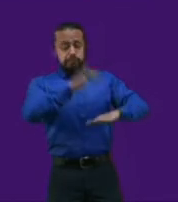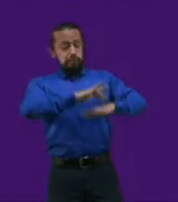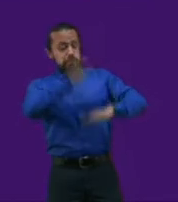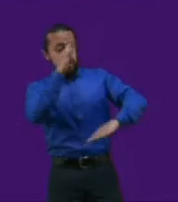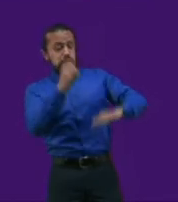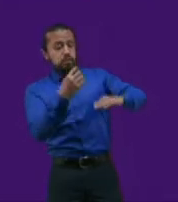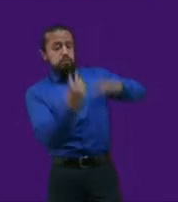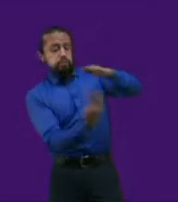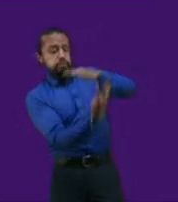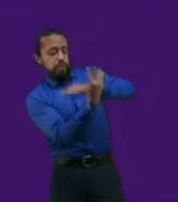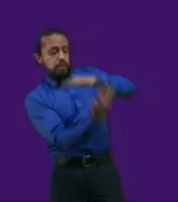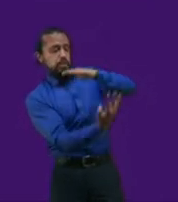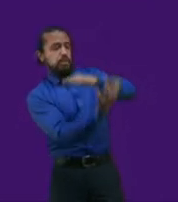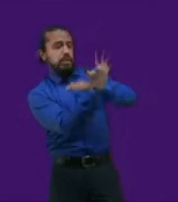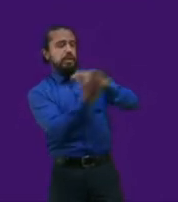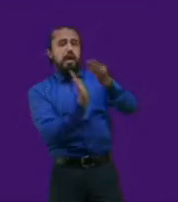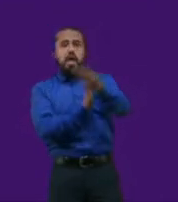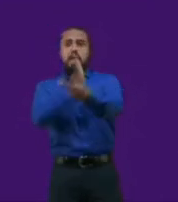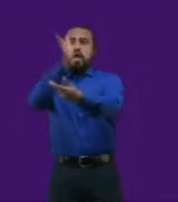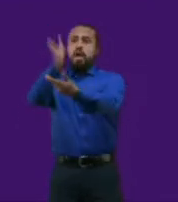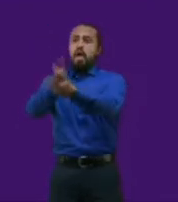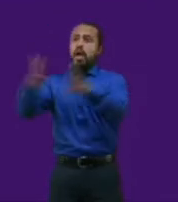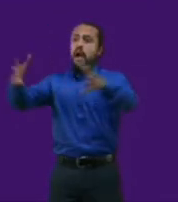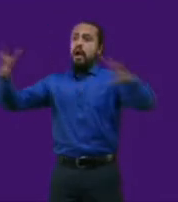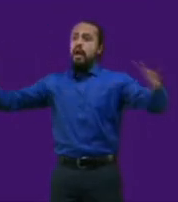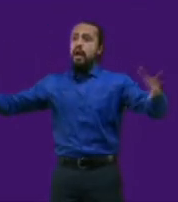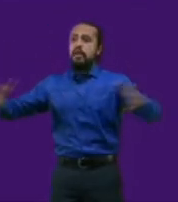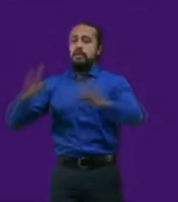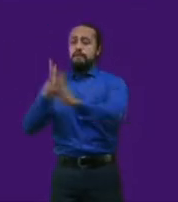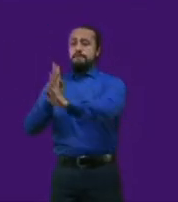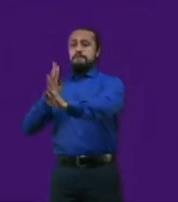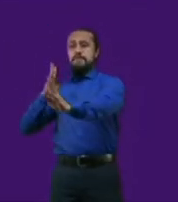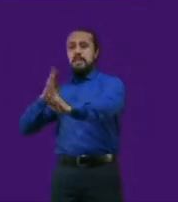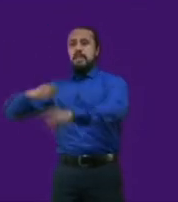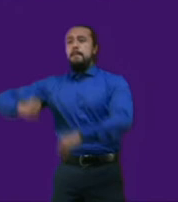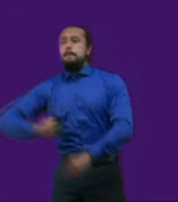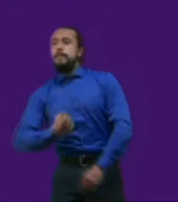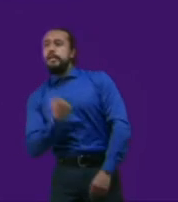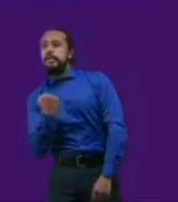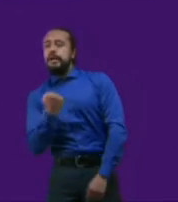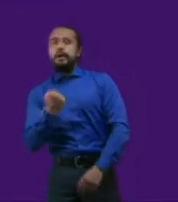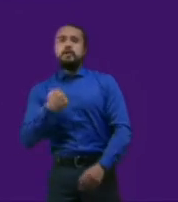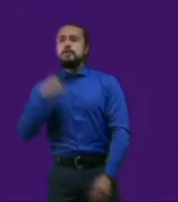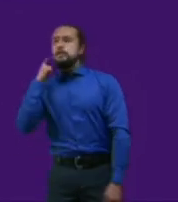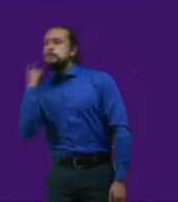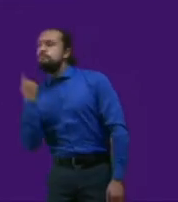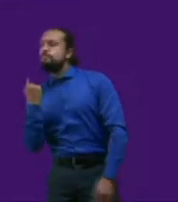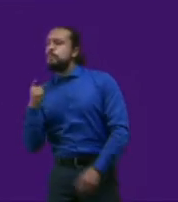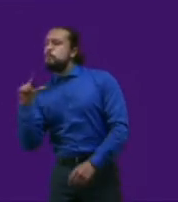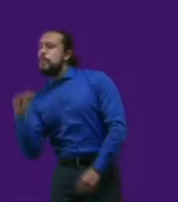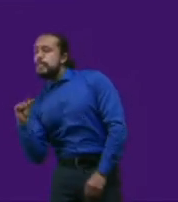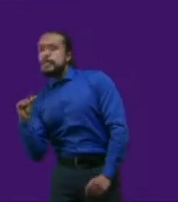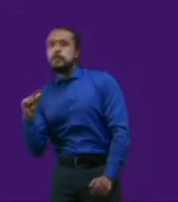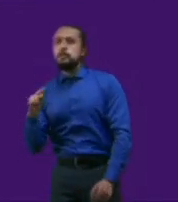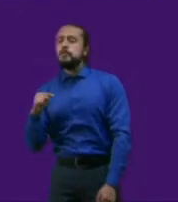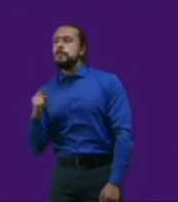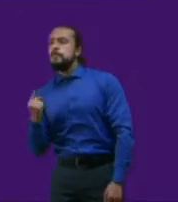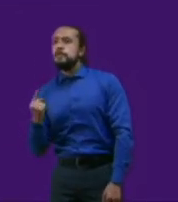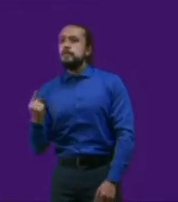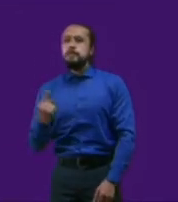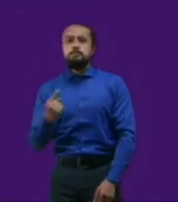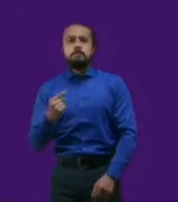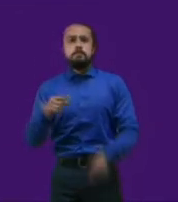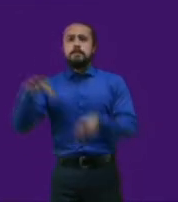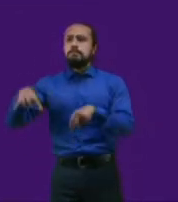para comprar sus insumos en una plaza, que le toca como recorrer 20, 30